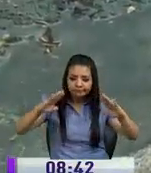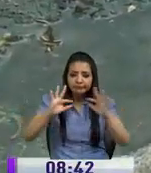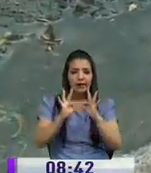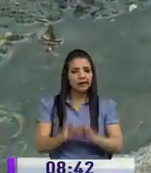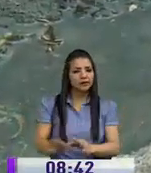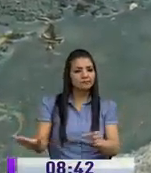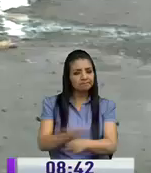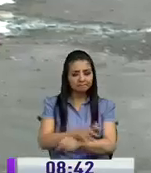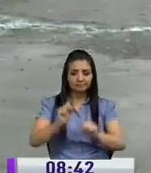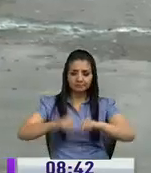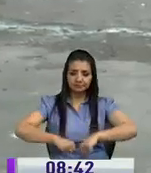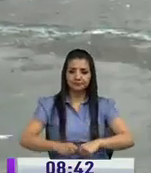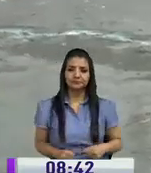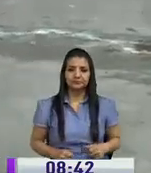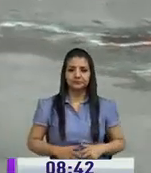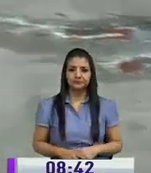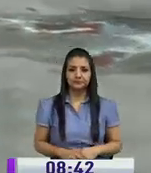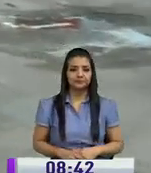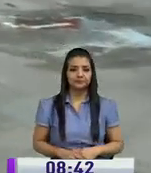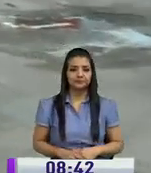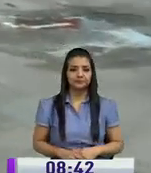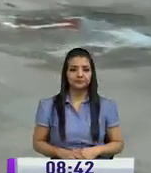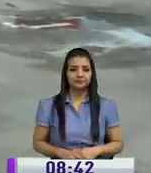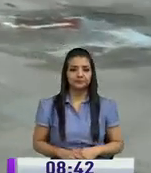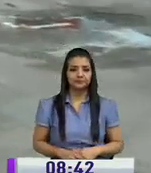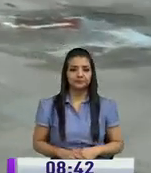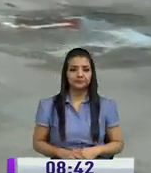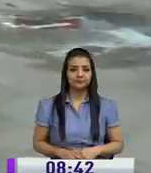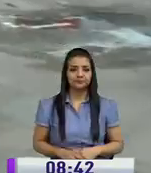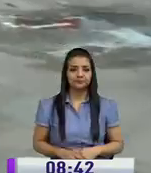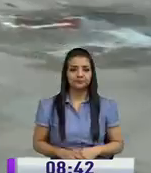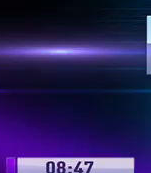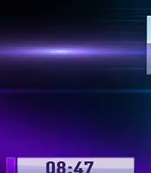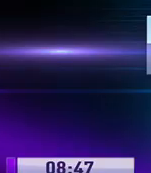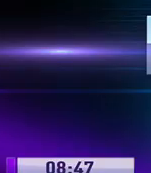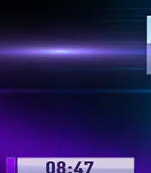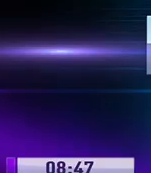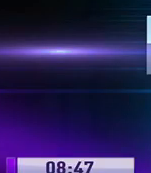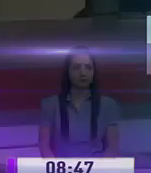integral, informó Priscila Cadena.